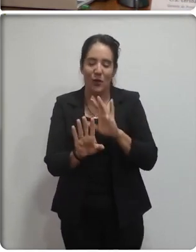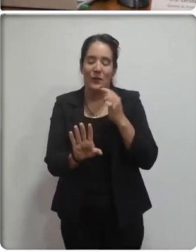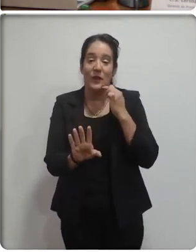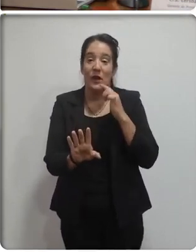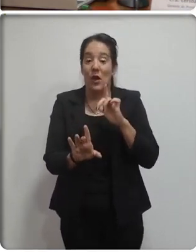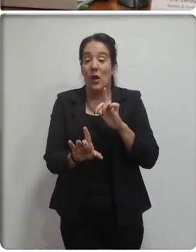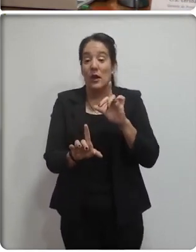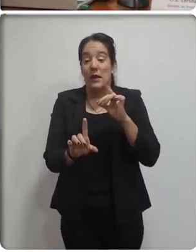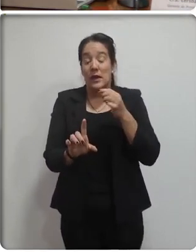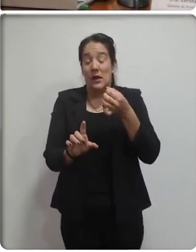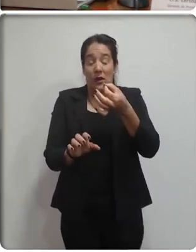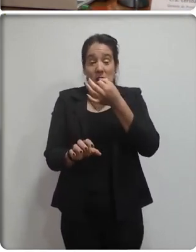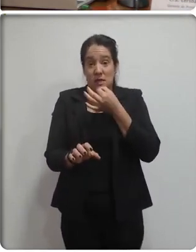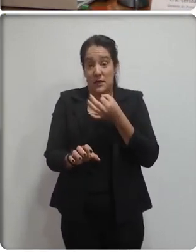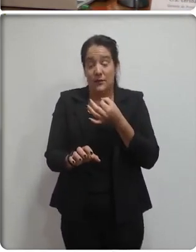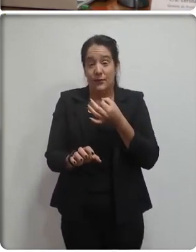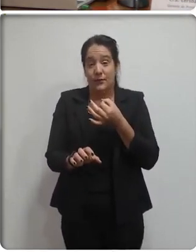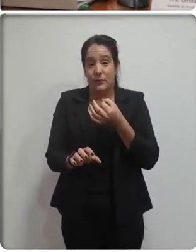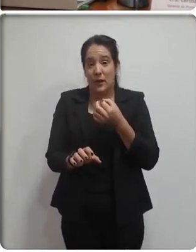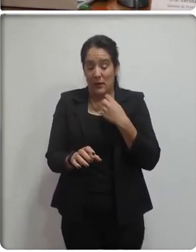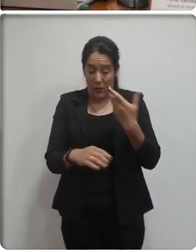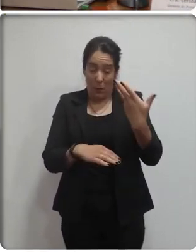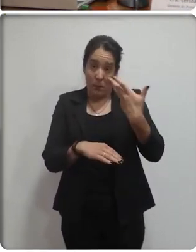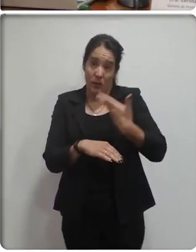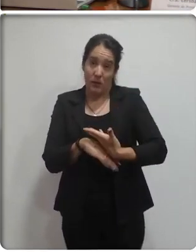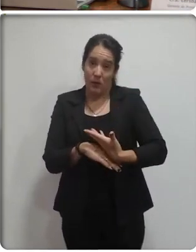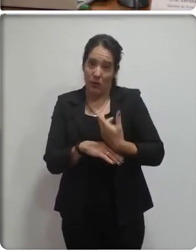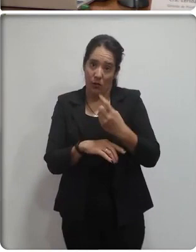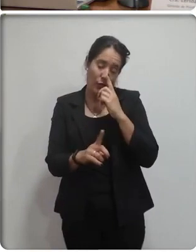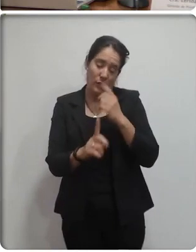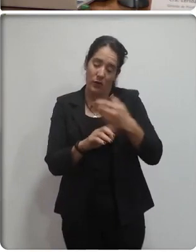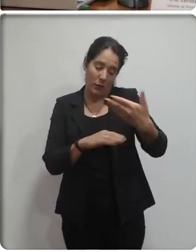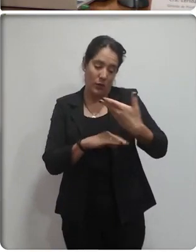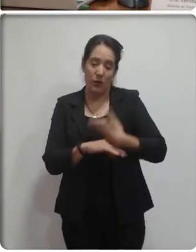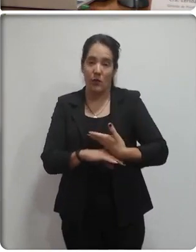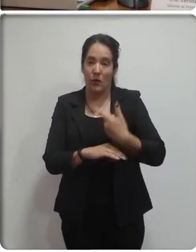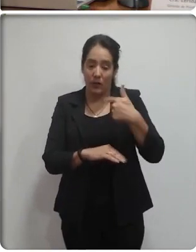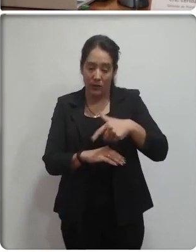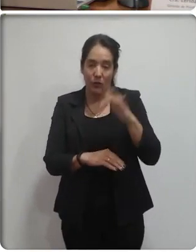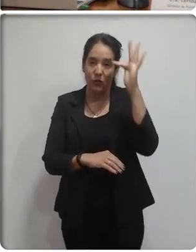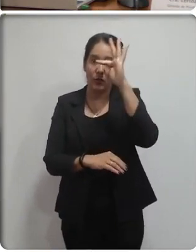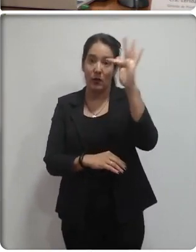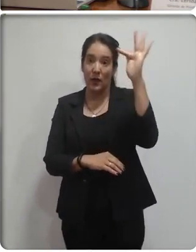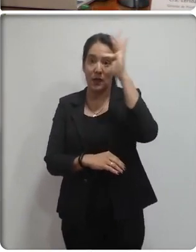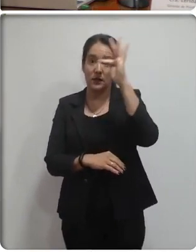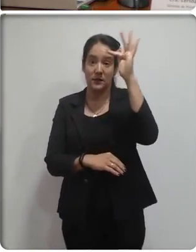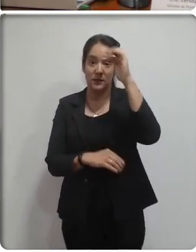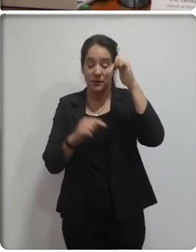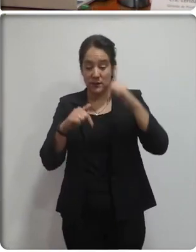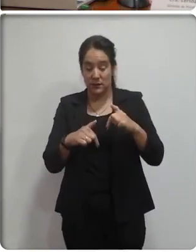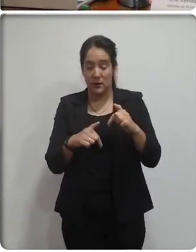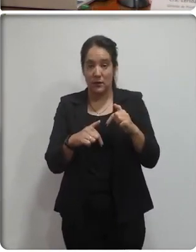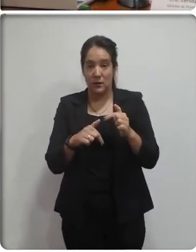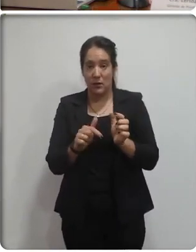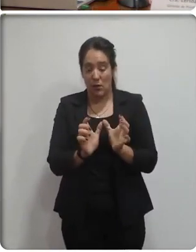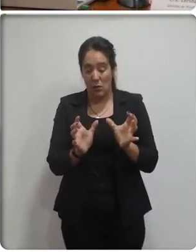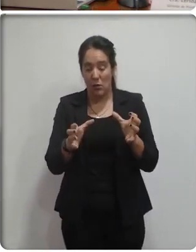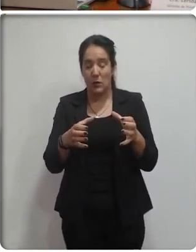pero lo que sí se nos solicitó directamente es que estos talleres tenían que ser